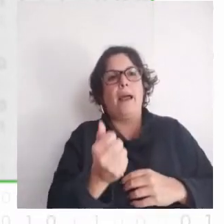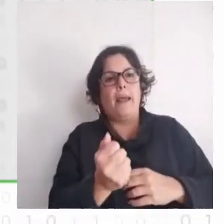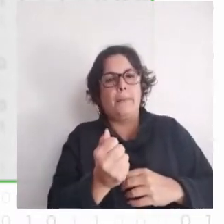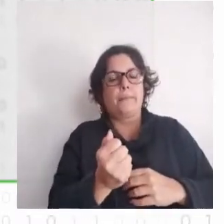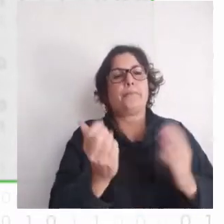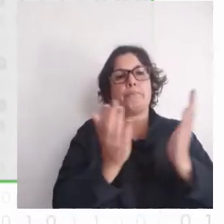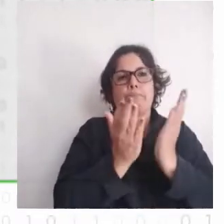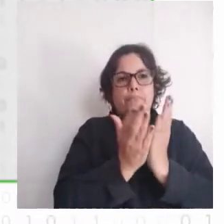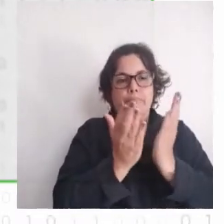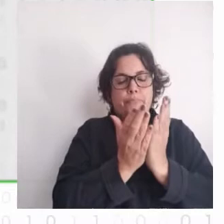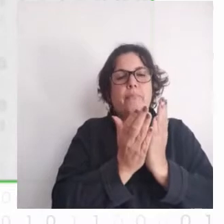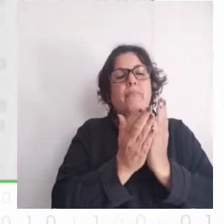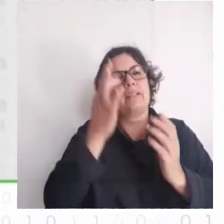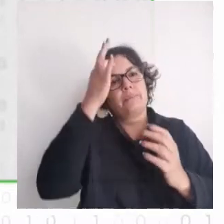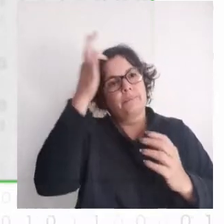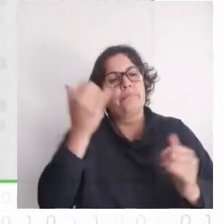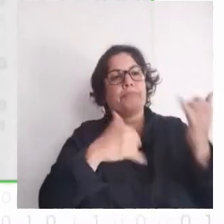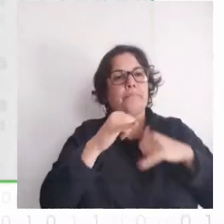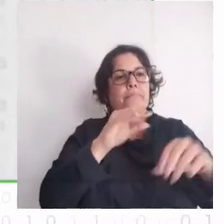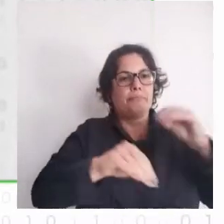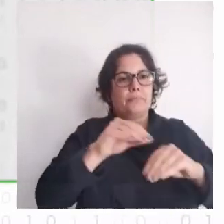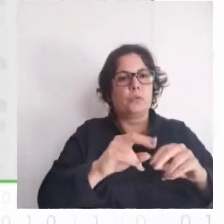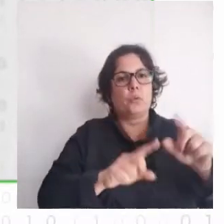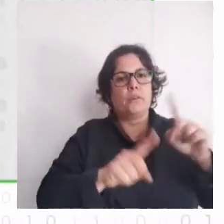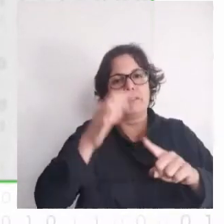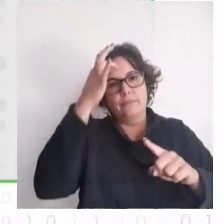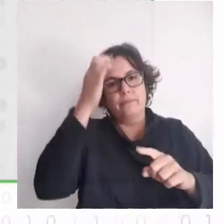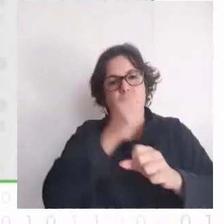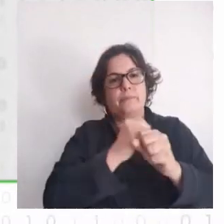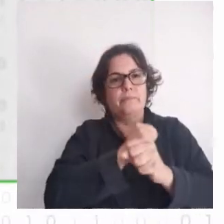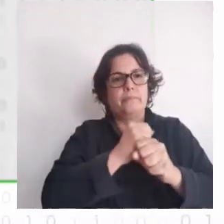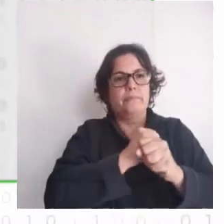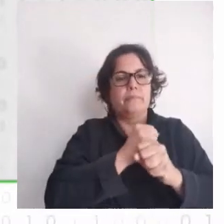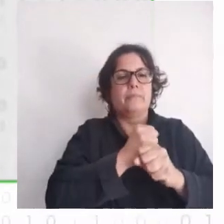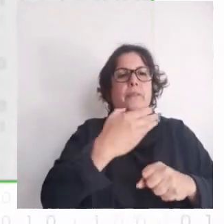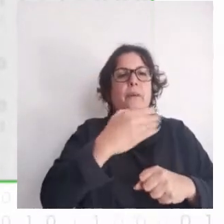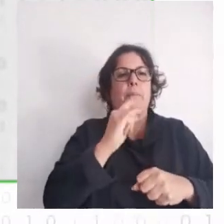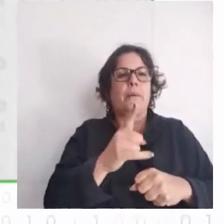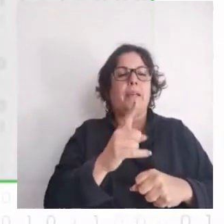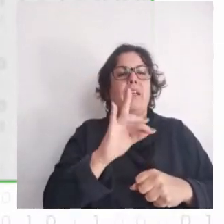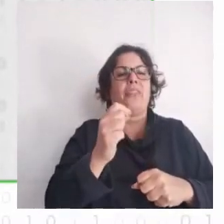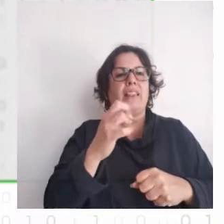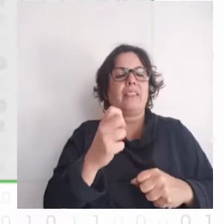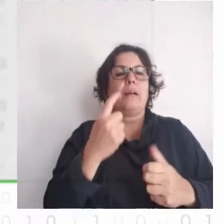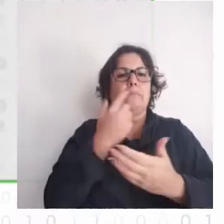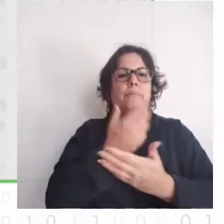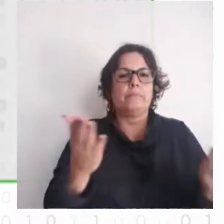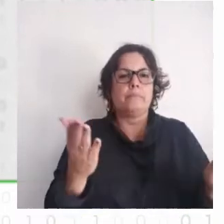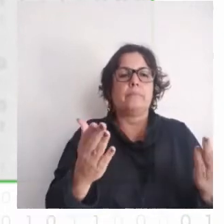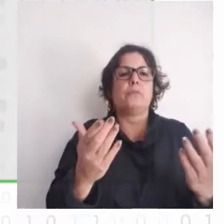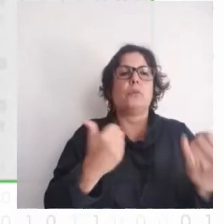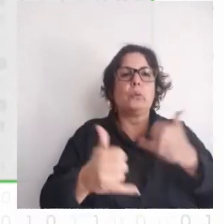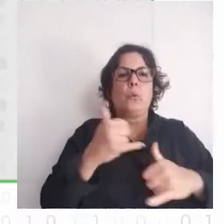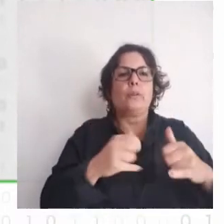de la Maestría de Ciencia de Datos en la UTEC y fundadora de la startup Big Data Machine. Veremos su presentación en la que nos cuenta